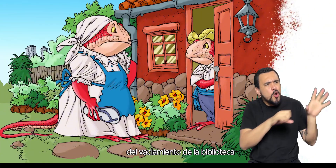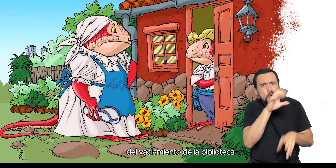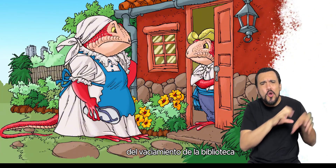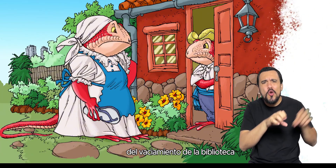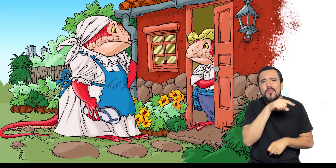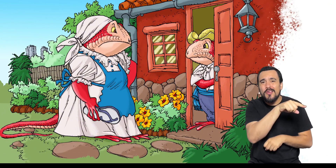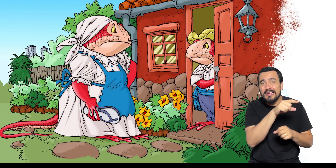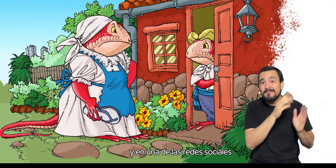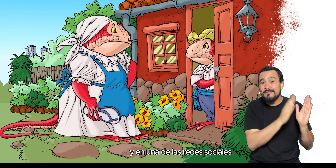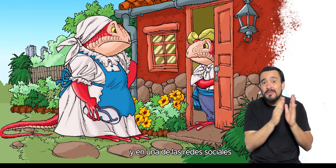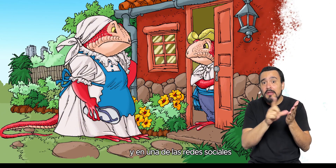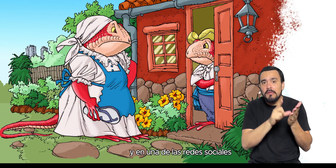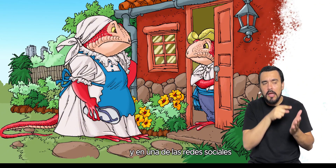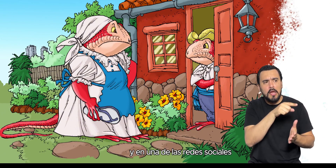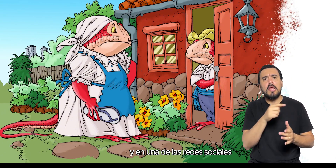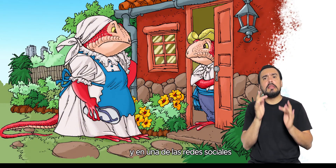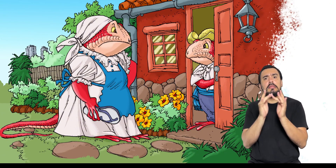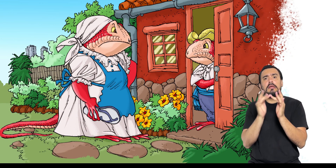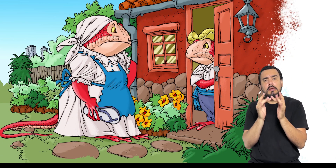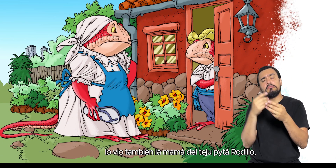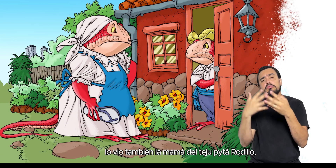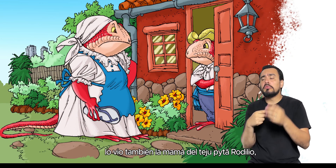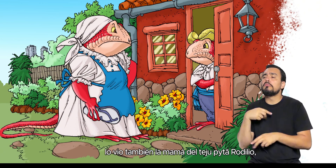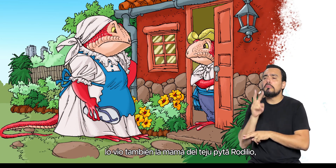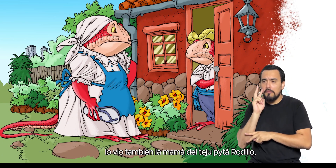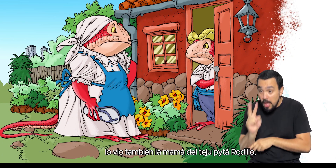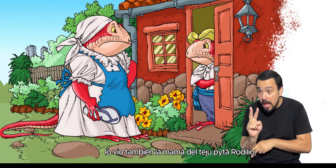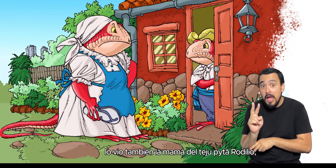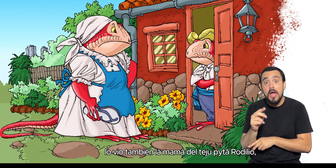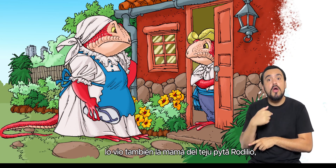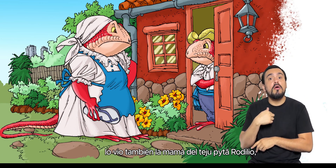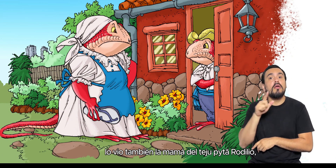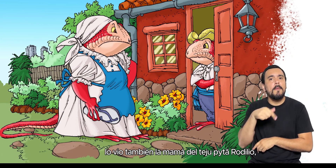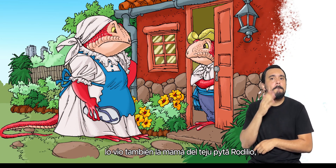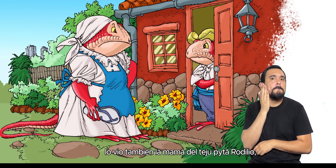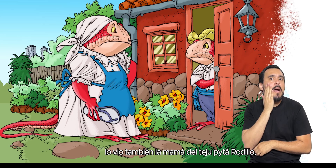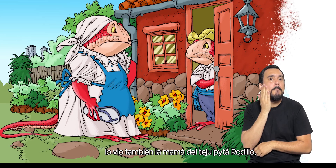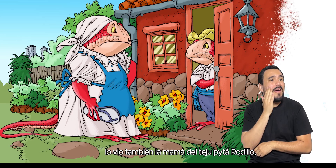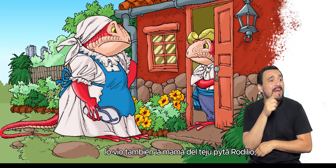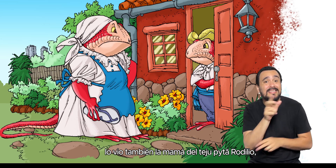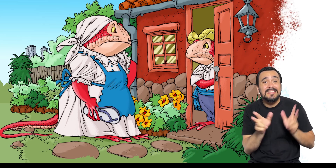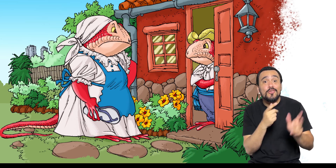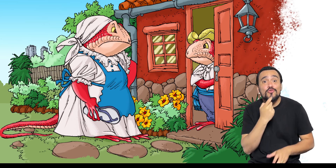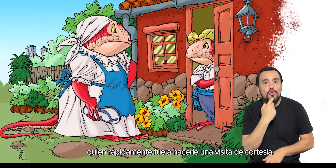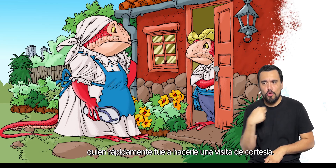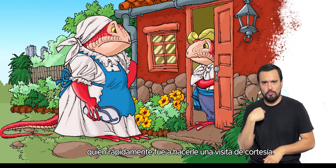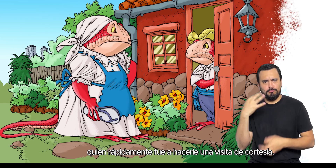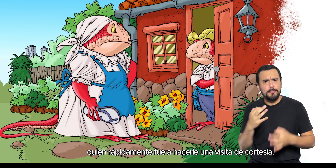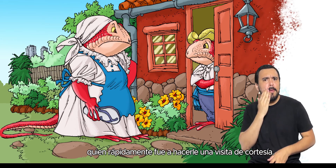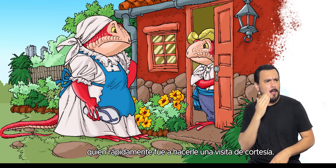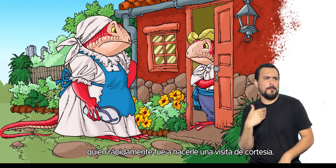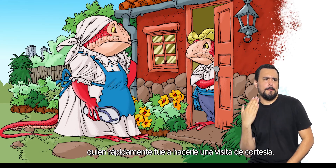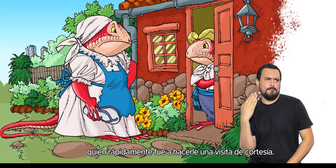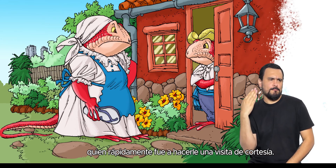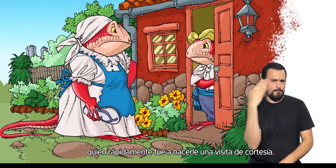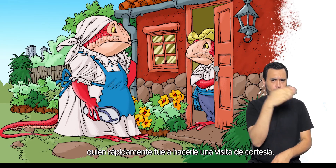de la biblioteca y en una de las redes sociales lo vio también la mamá del teyuputá Rodilio, quien